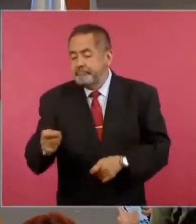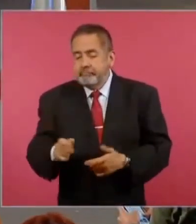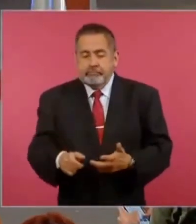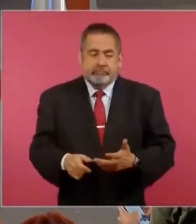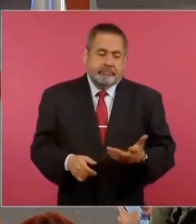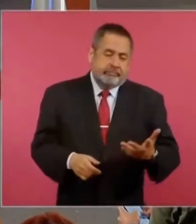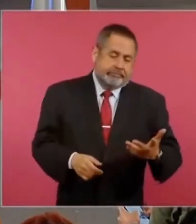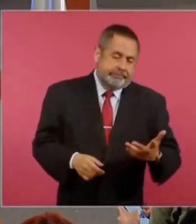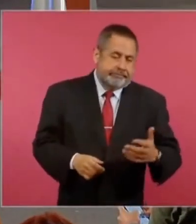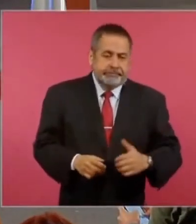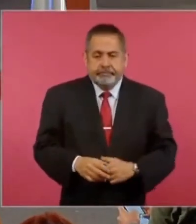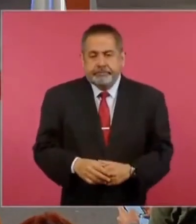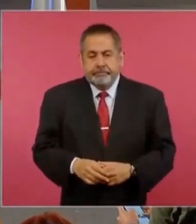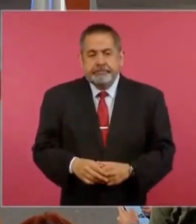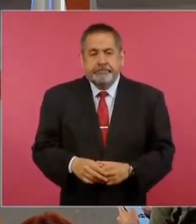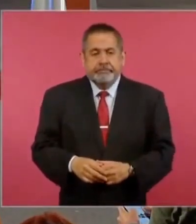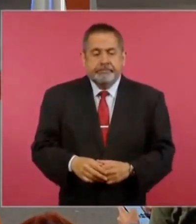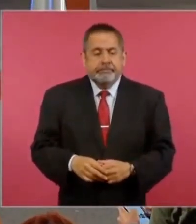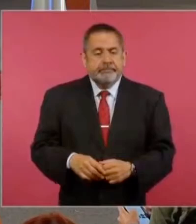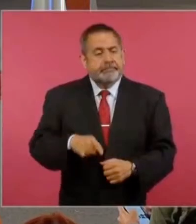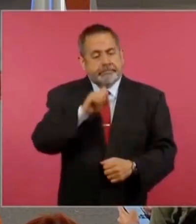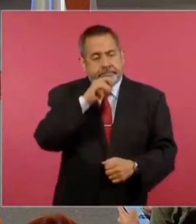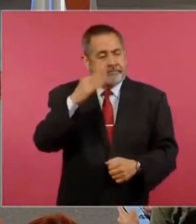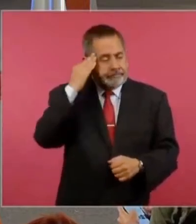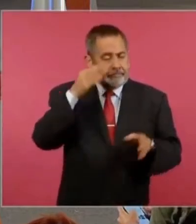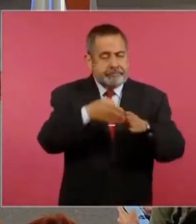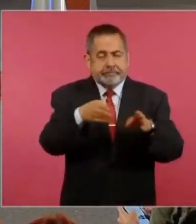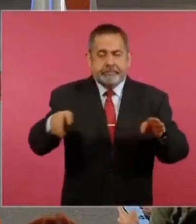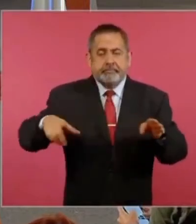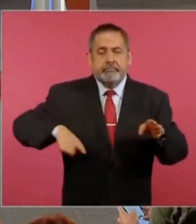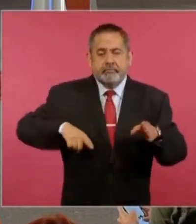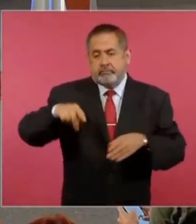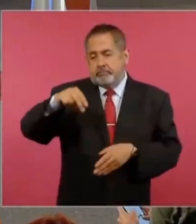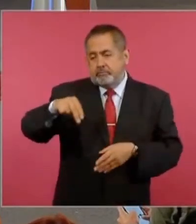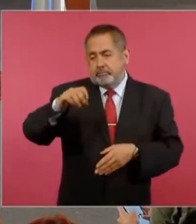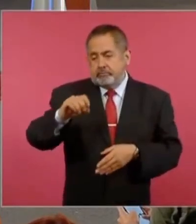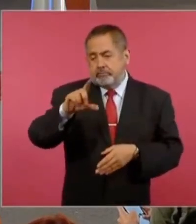los gobiernos neoliberales estaban al servicio